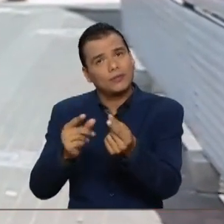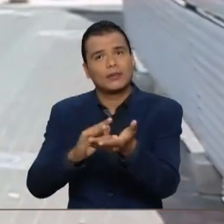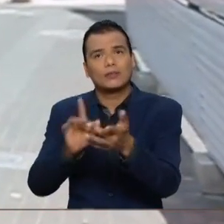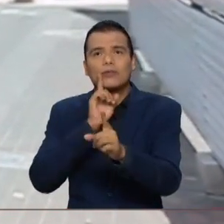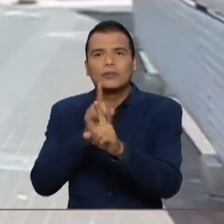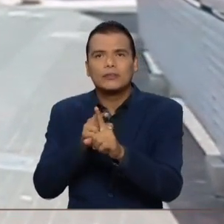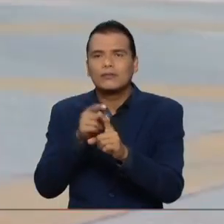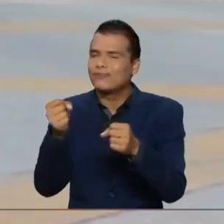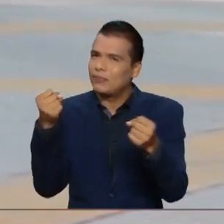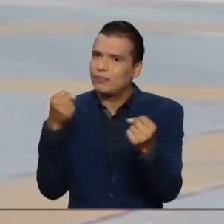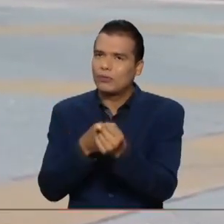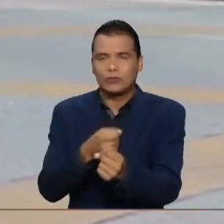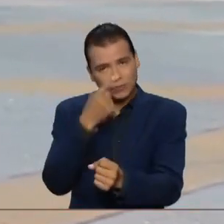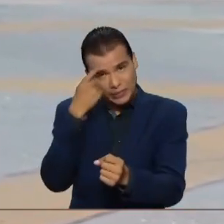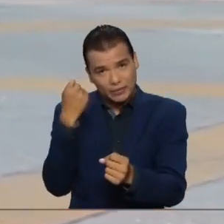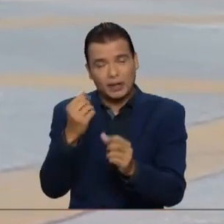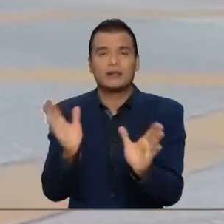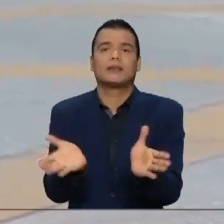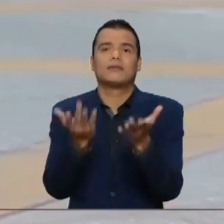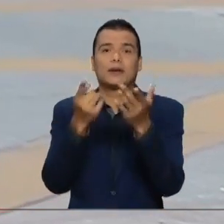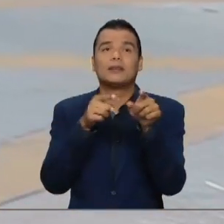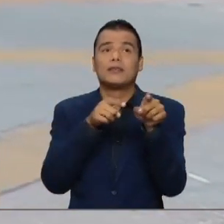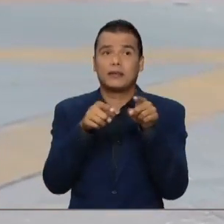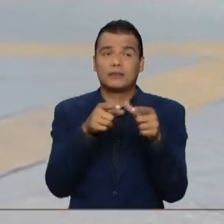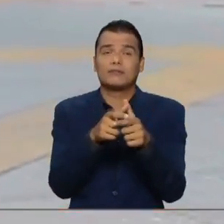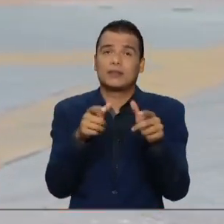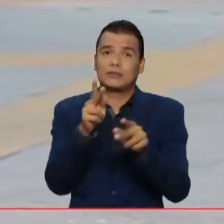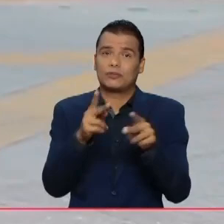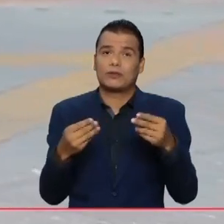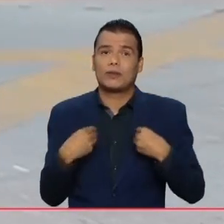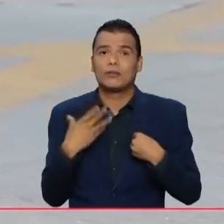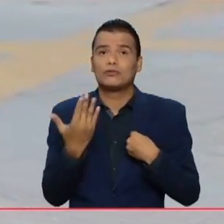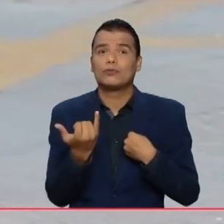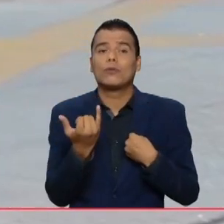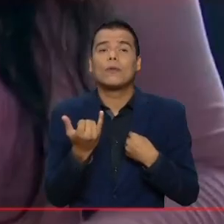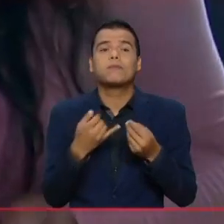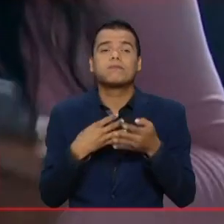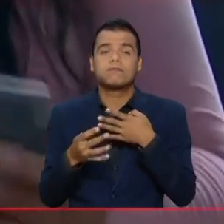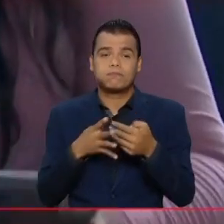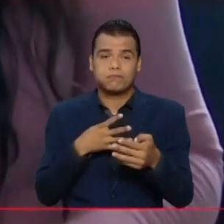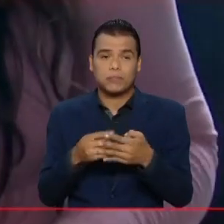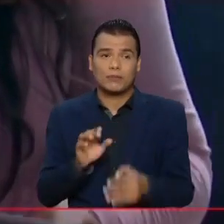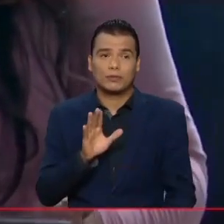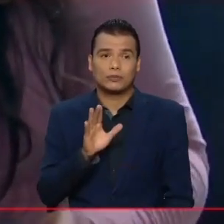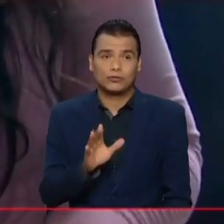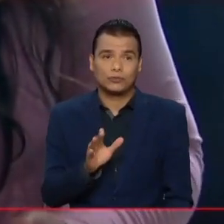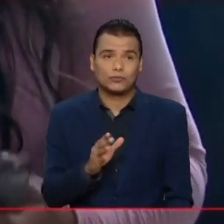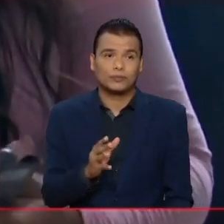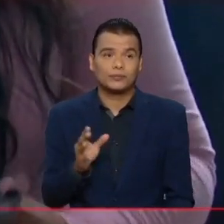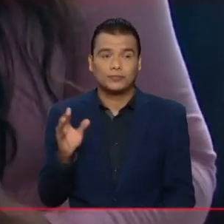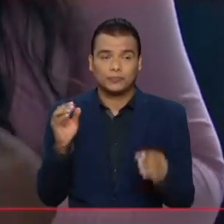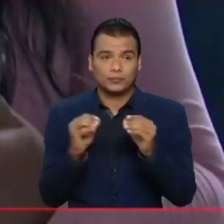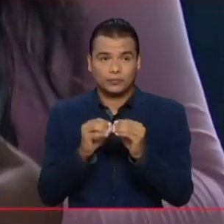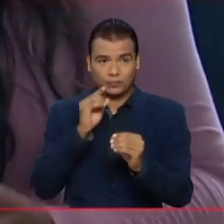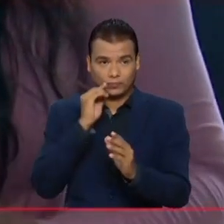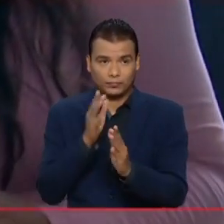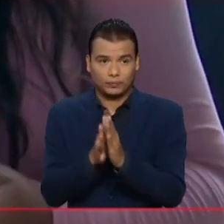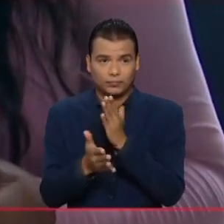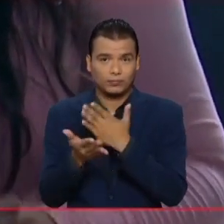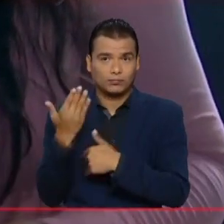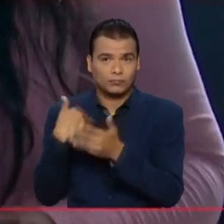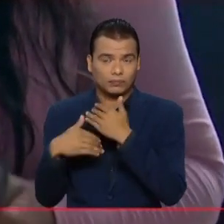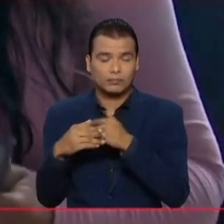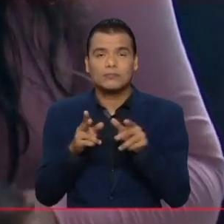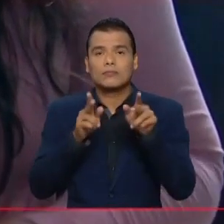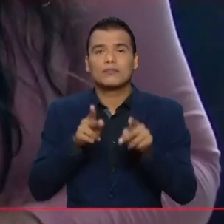finalmente solucionar la crisis que hoy viven las miles de familias que habitan el archipiélago. Es de resaltar que en pasados días